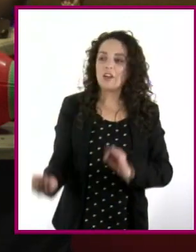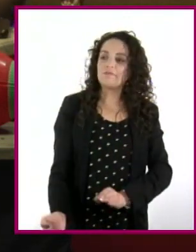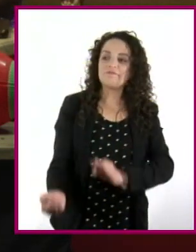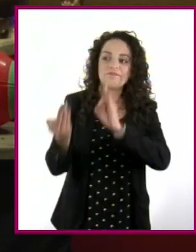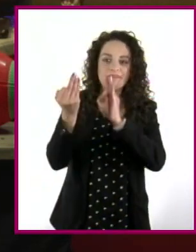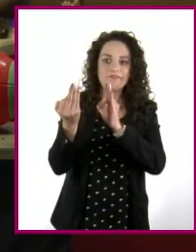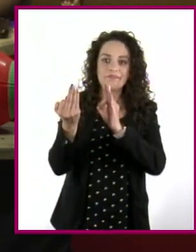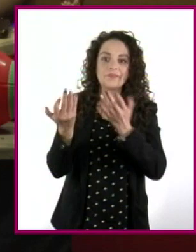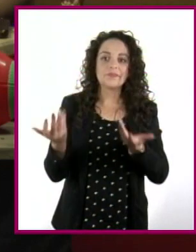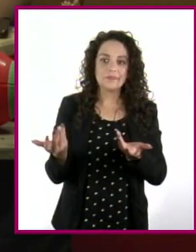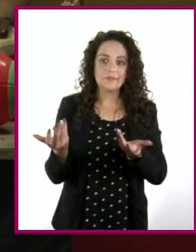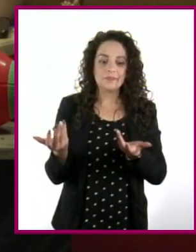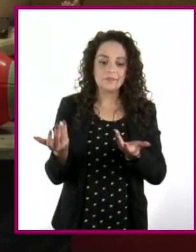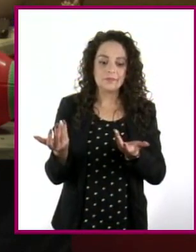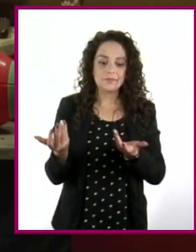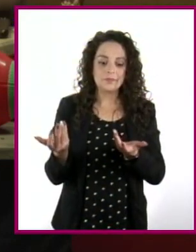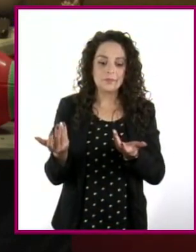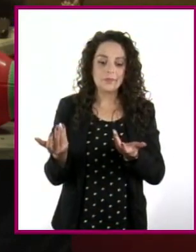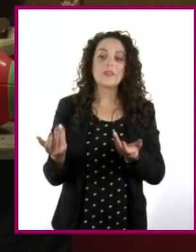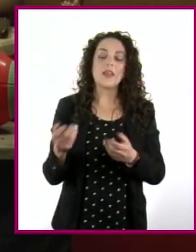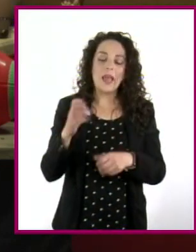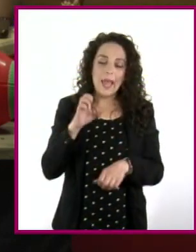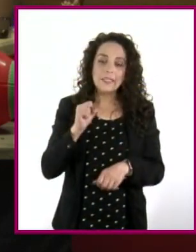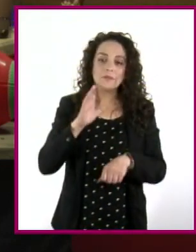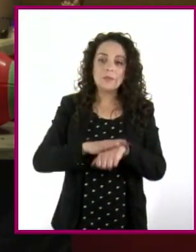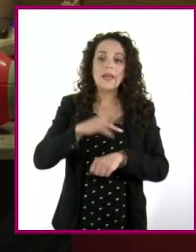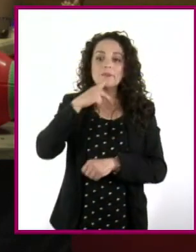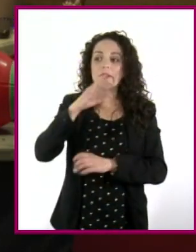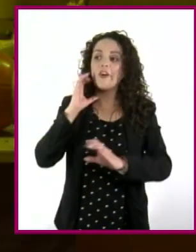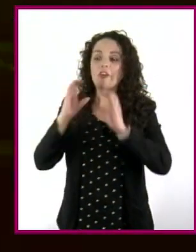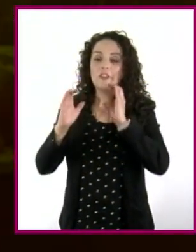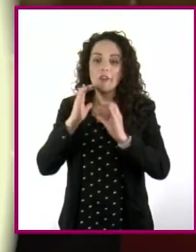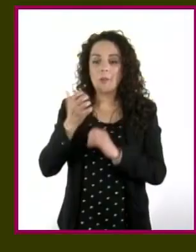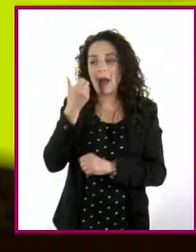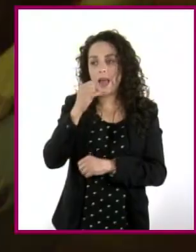sea afrontarlas cara a cara, comunicarás más y mejor de esa forma.